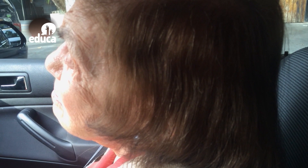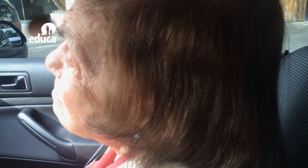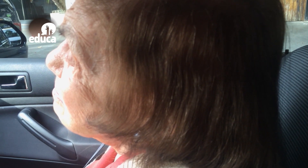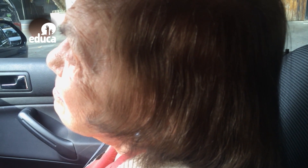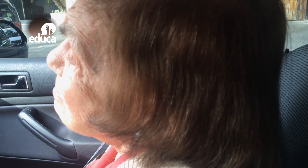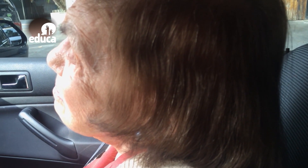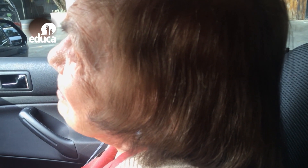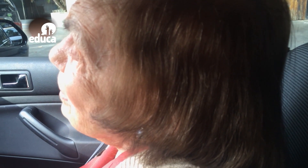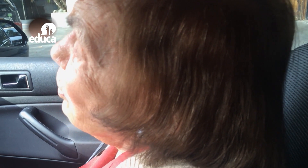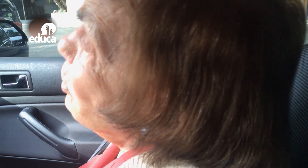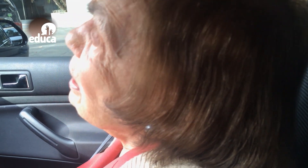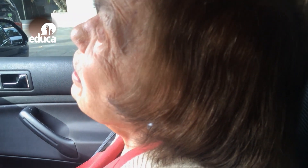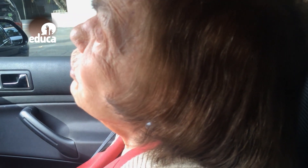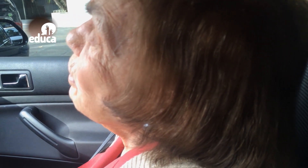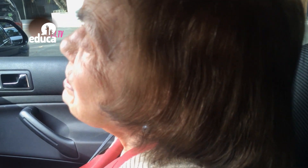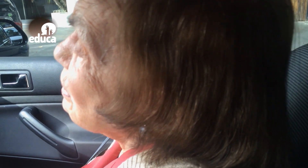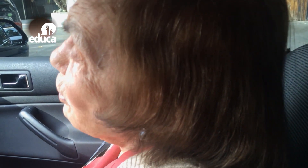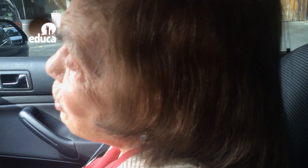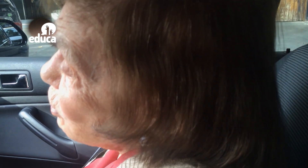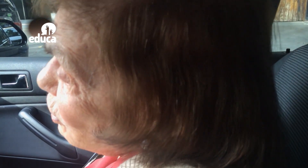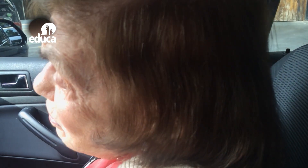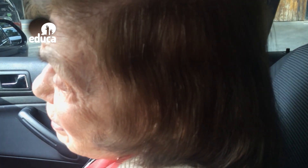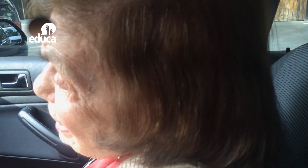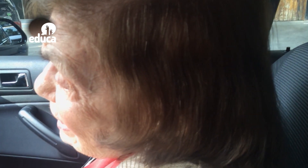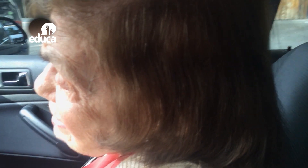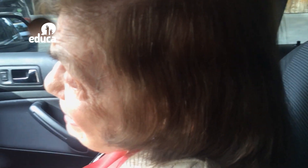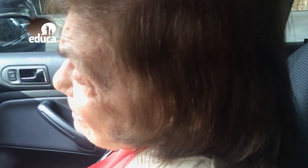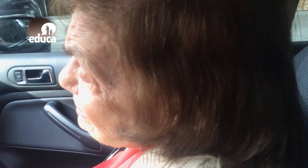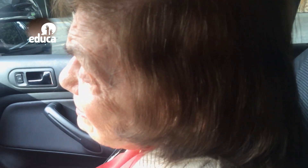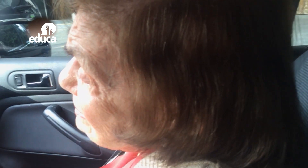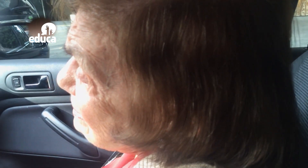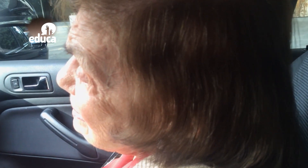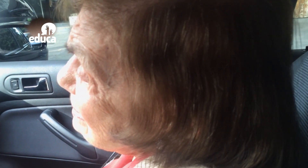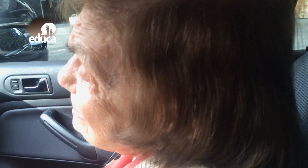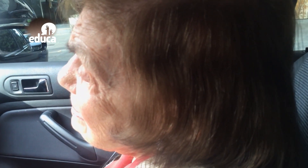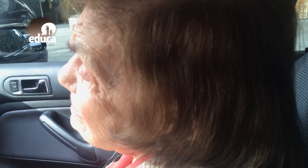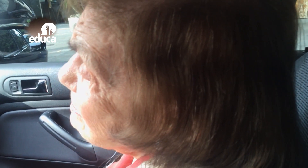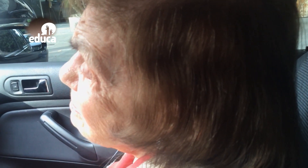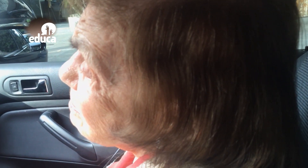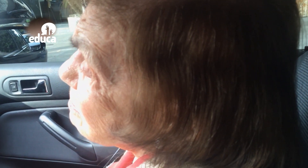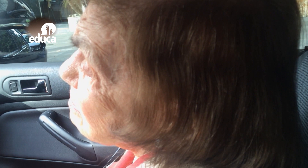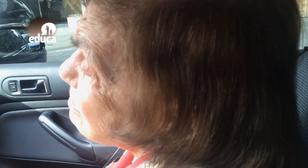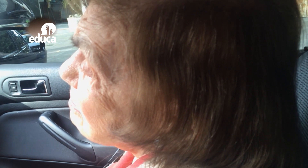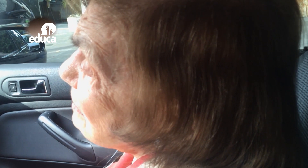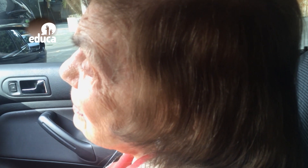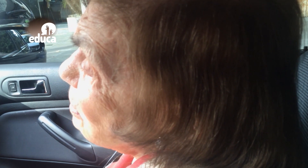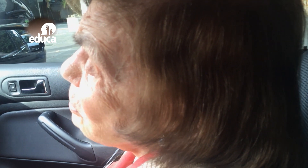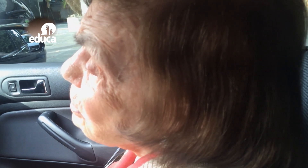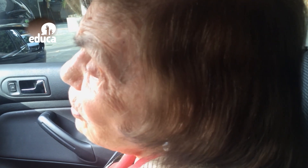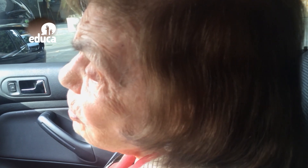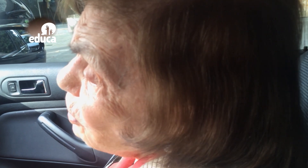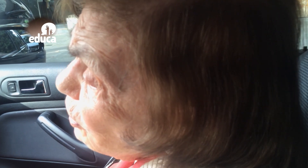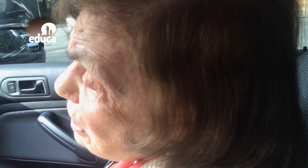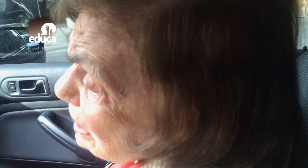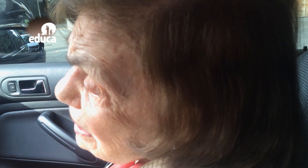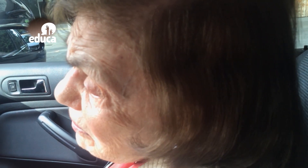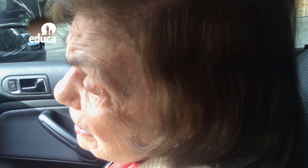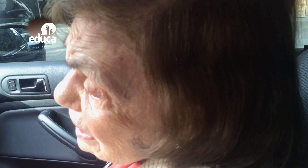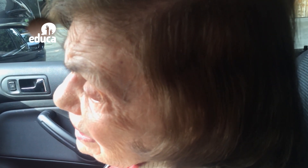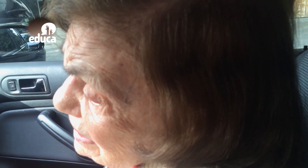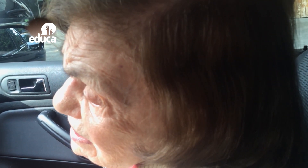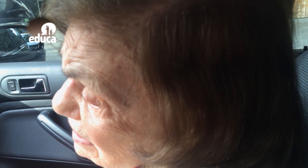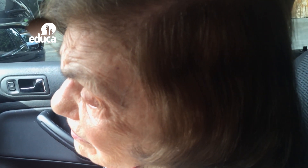¿Pero con qué estás decaída? Con la luz que se cortó en mi casa. ¿Hoy se cortó la luz? No, se